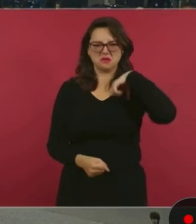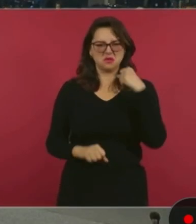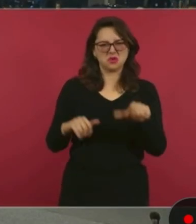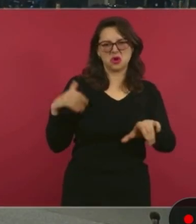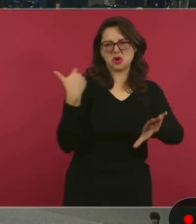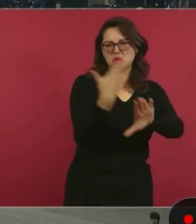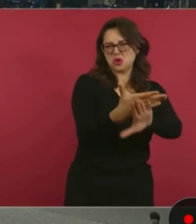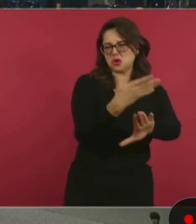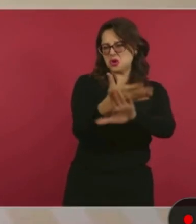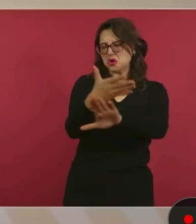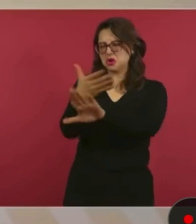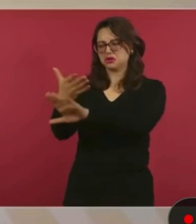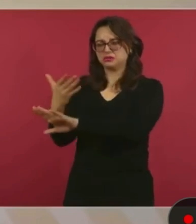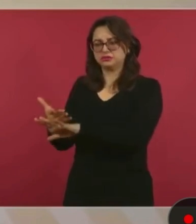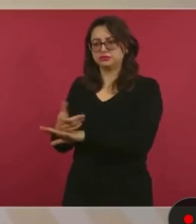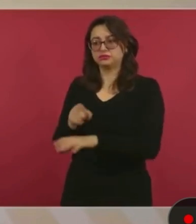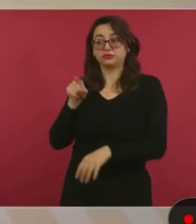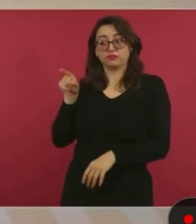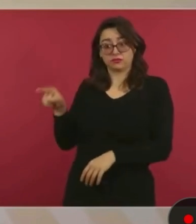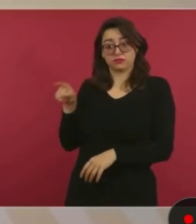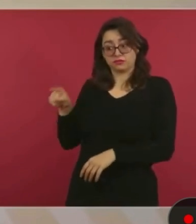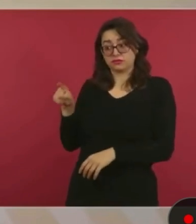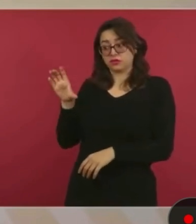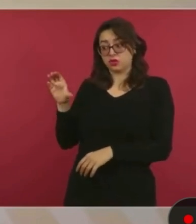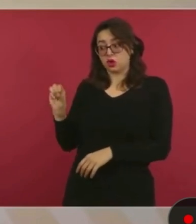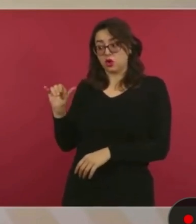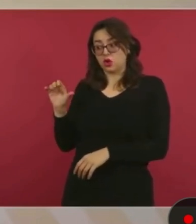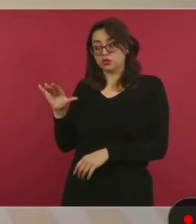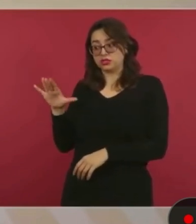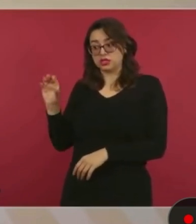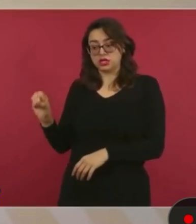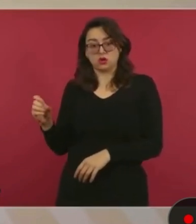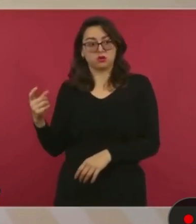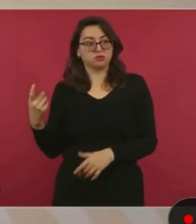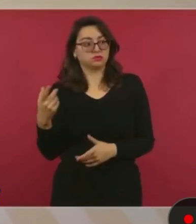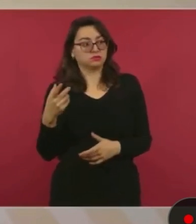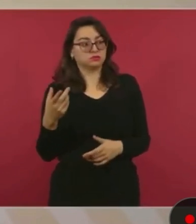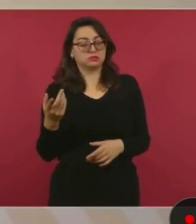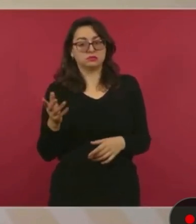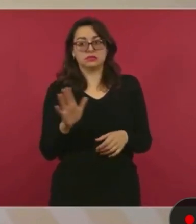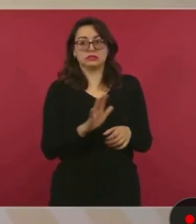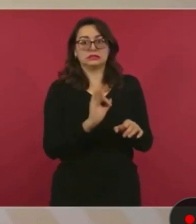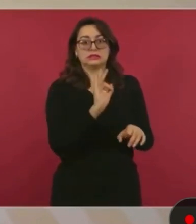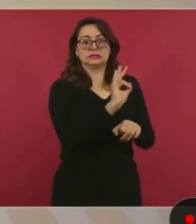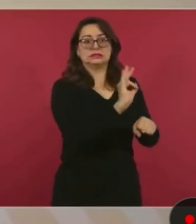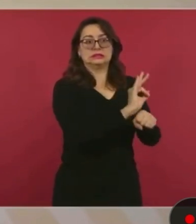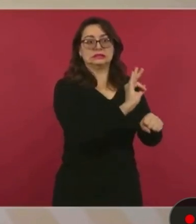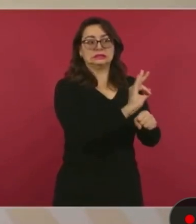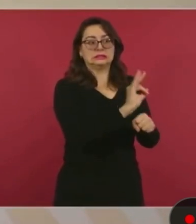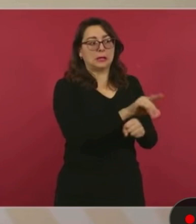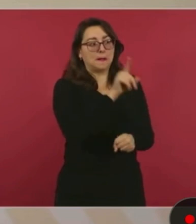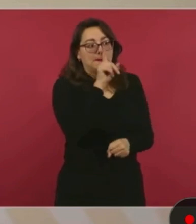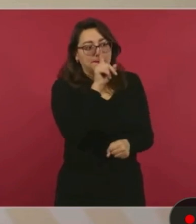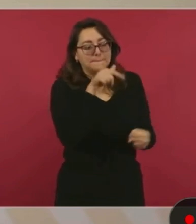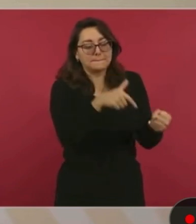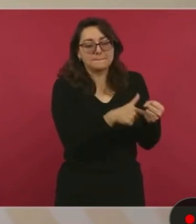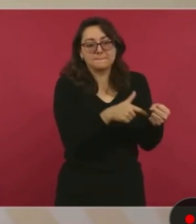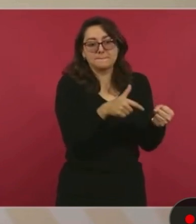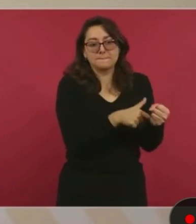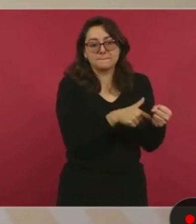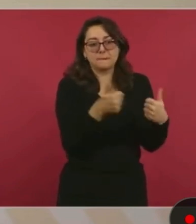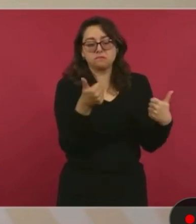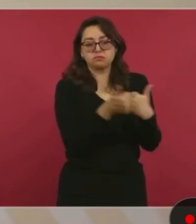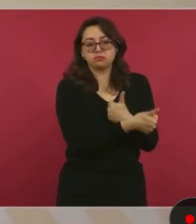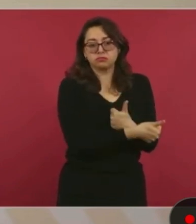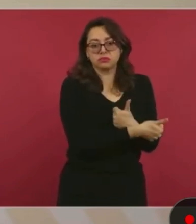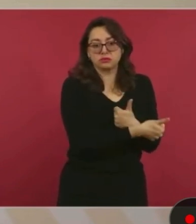y se castigara a los responsables cuando el incendio de la guardería ABC, donde perdieron la vida los